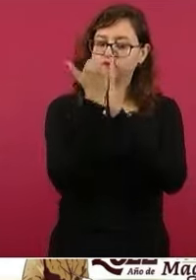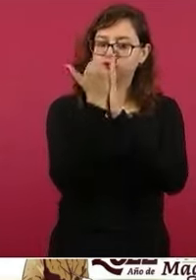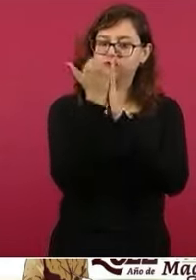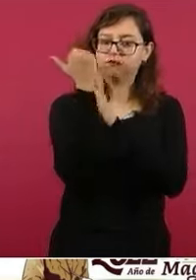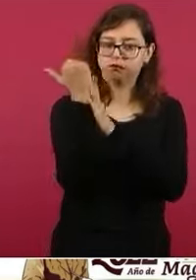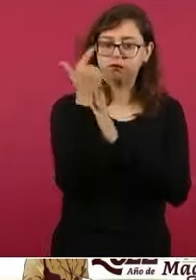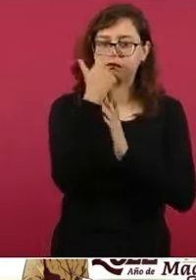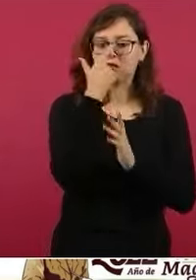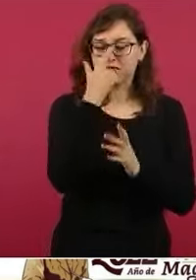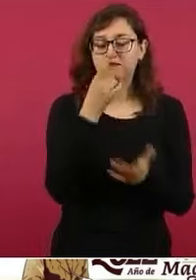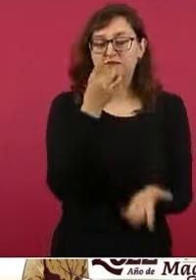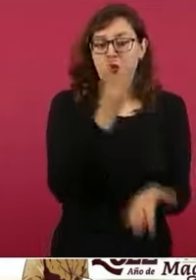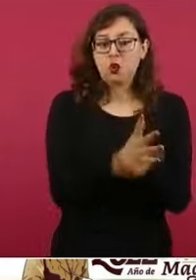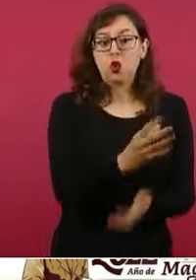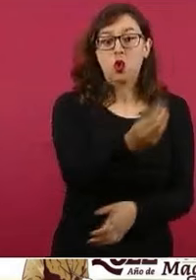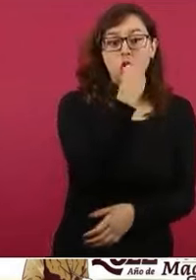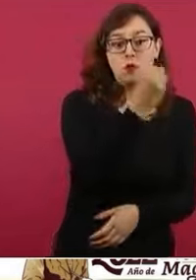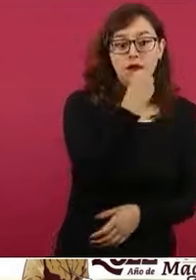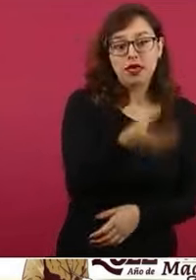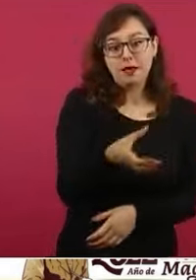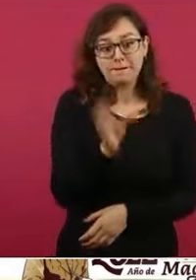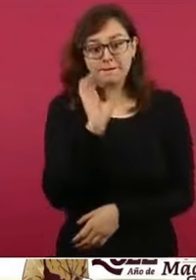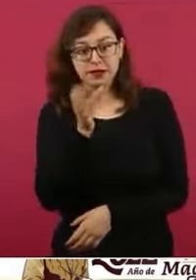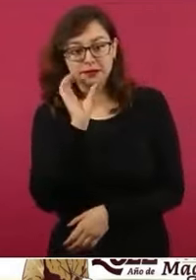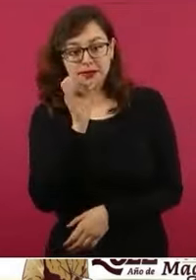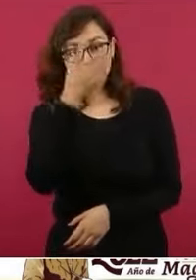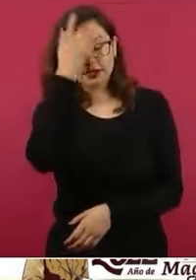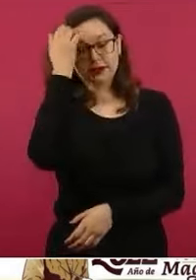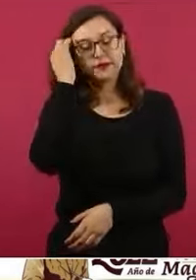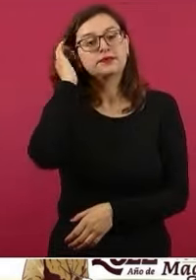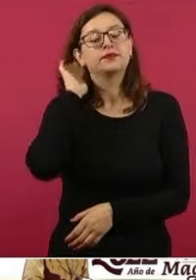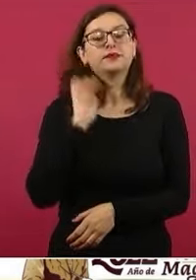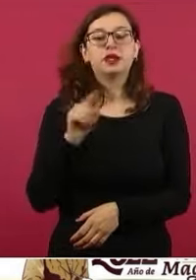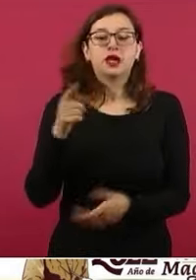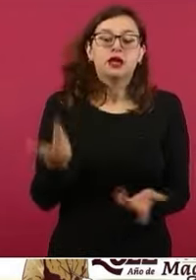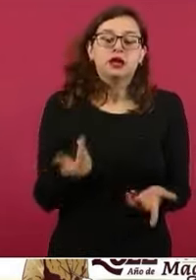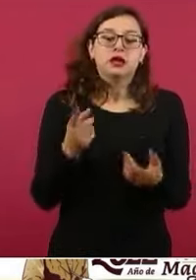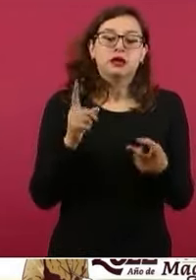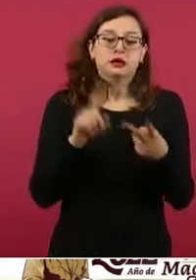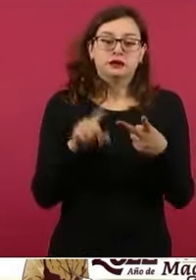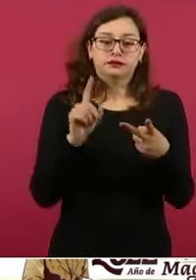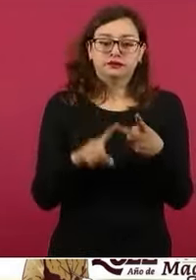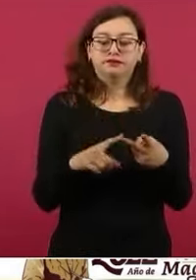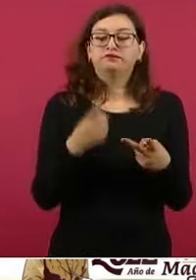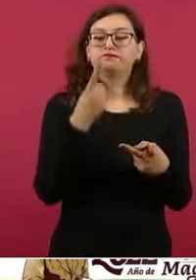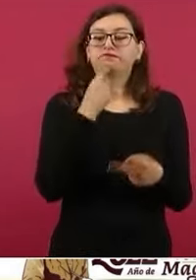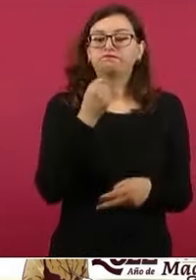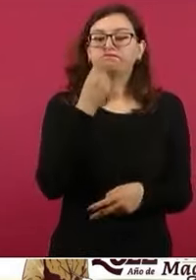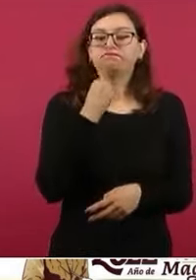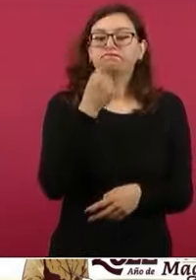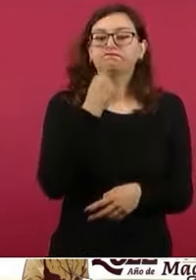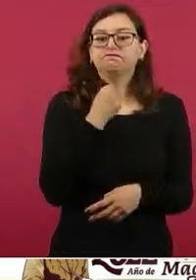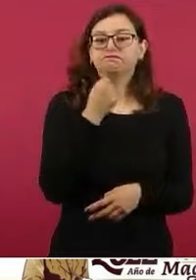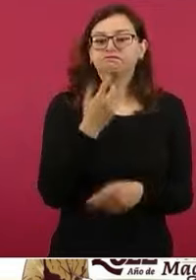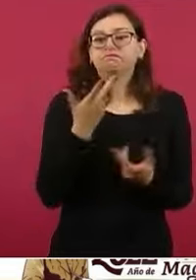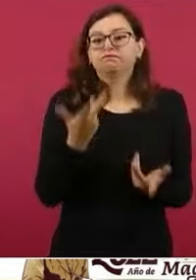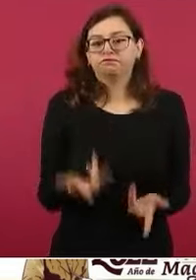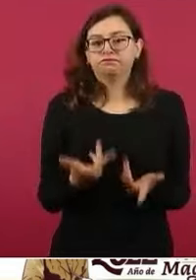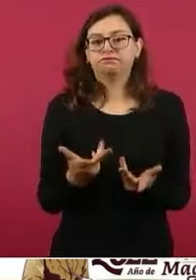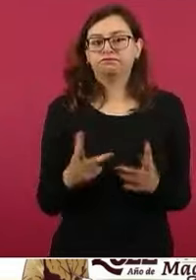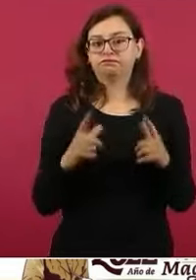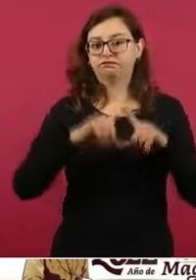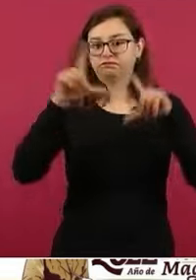de alimentos y bebidas. Y tenemos la línea roja, que es el promedio de los precios máximos que hemos encontrado para esta canasta